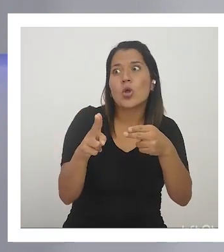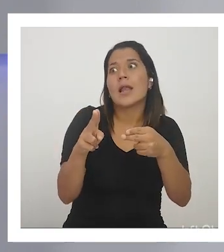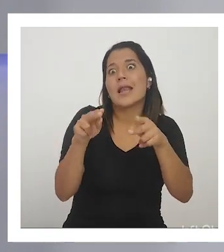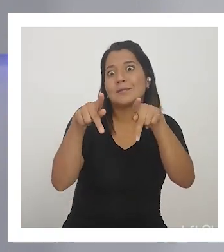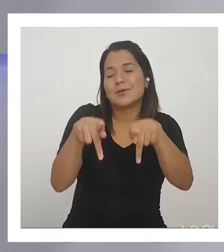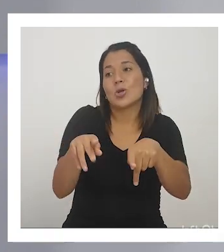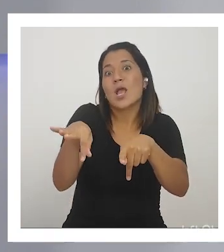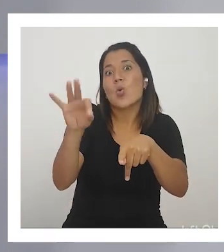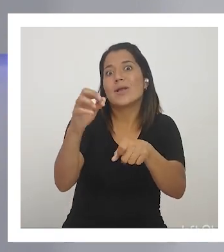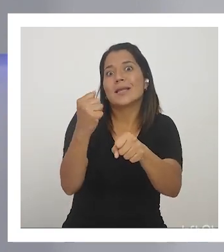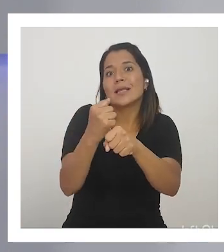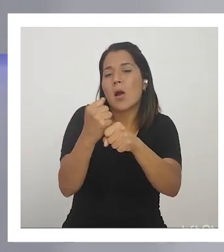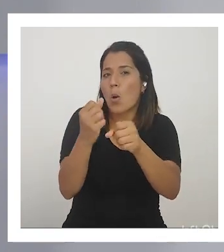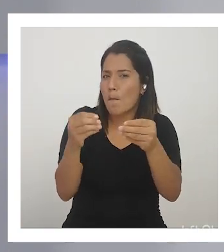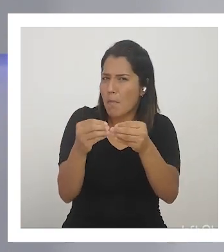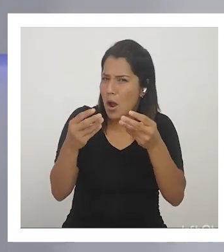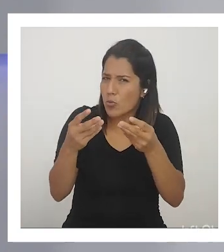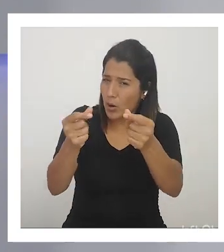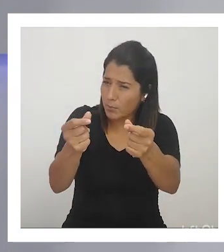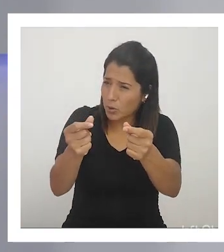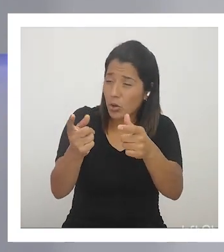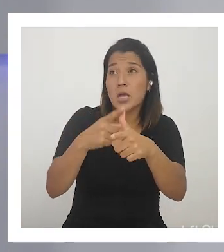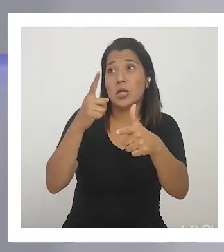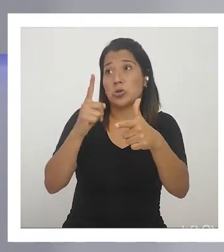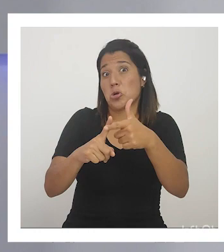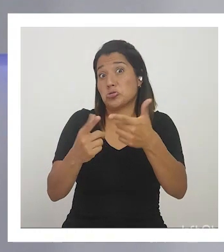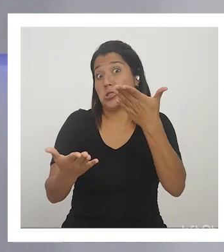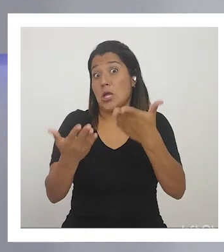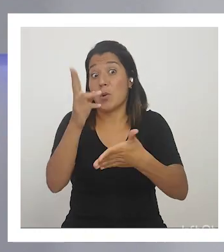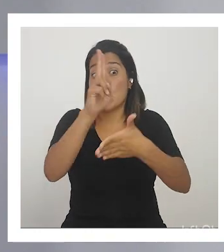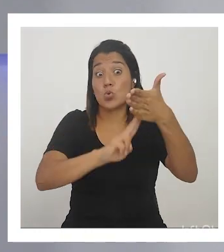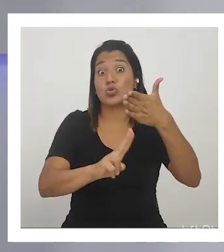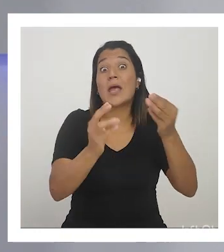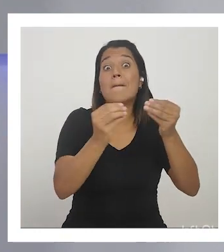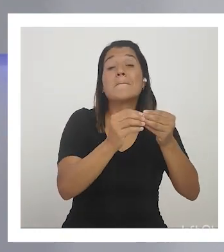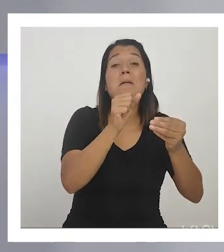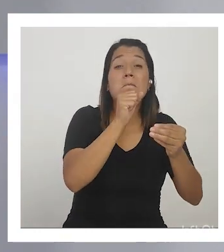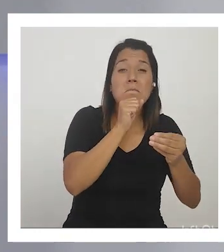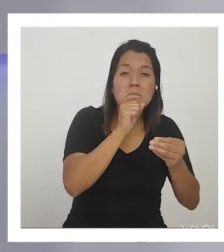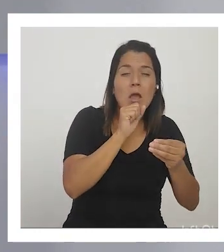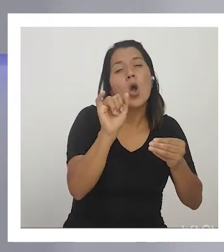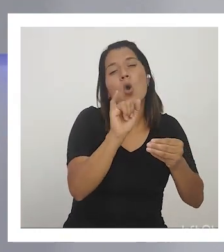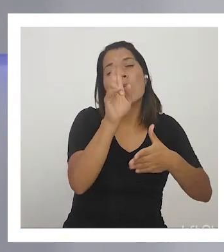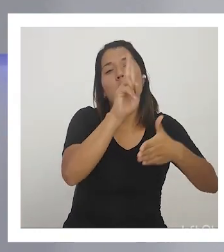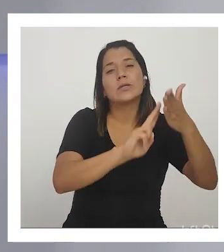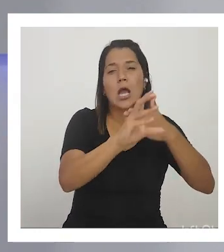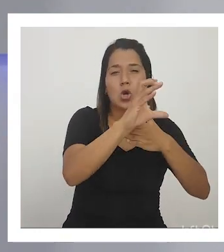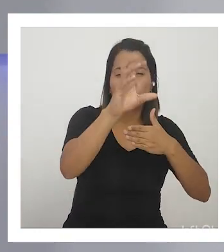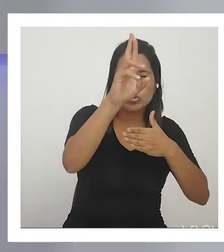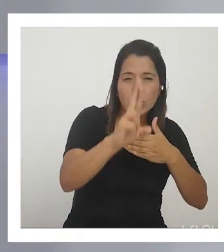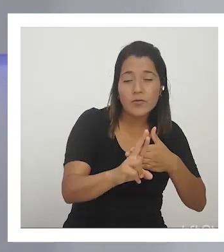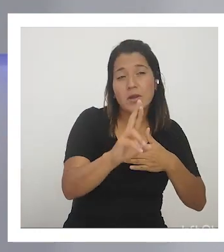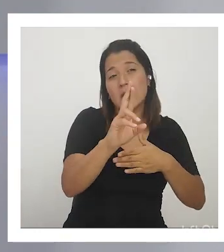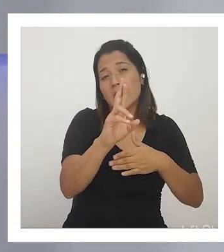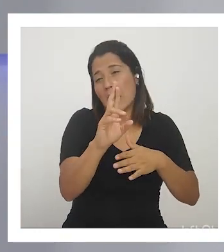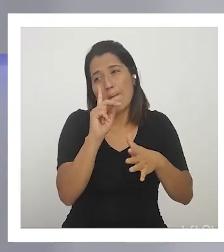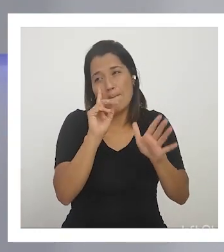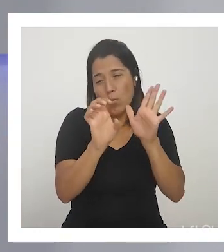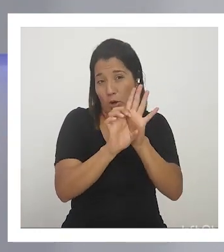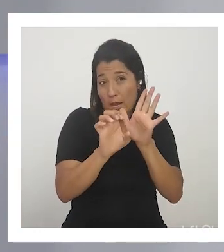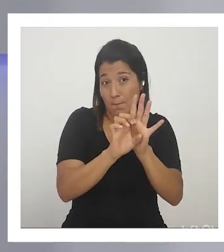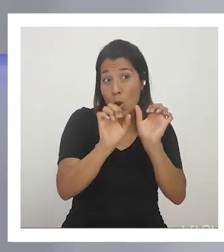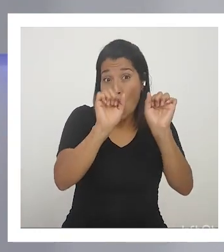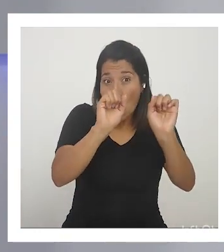las universidades más antiguas, como la Universidad de Costa Rica por lo menos, pueda hacer algún cambio en su oferta académica más